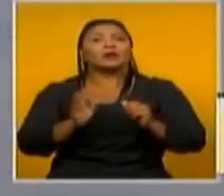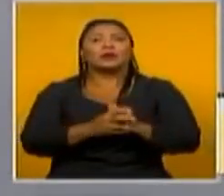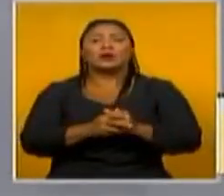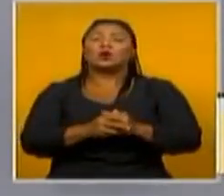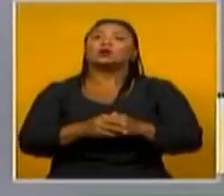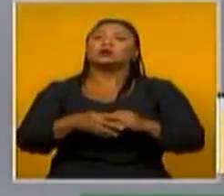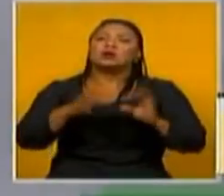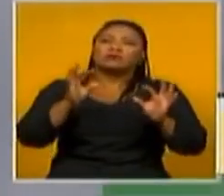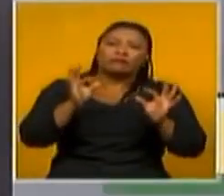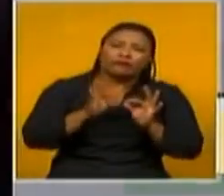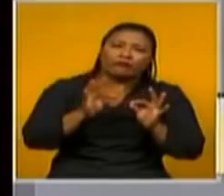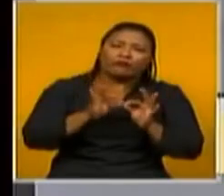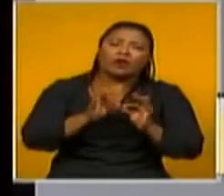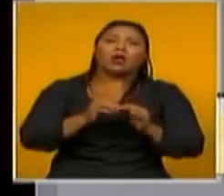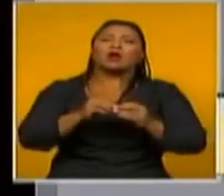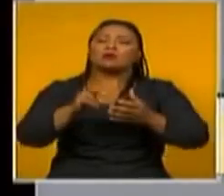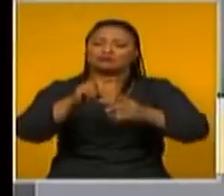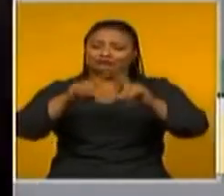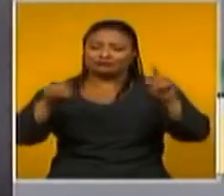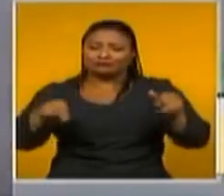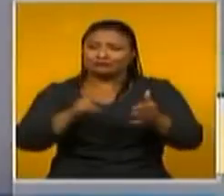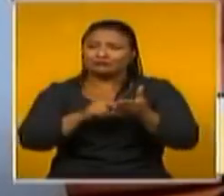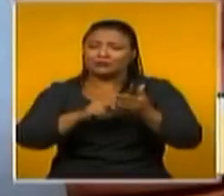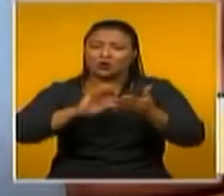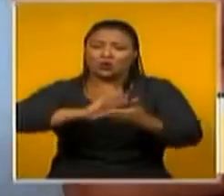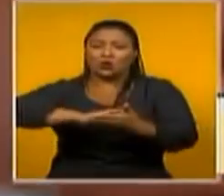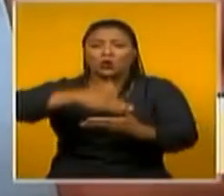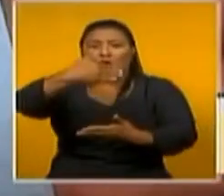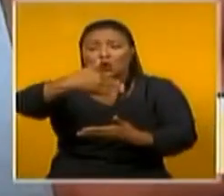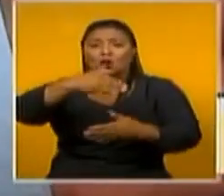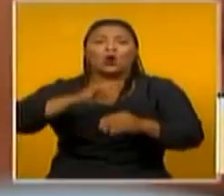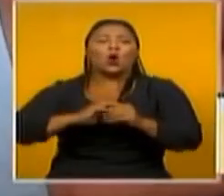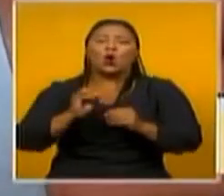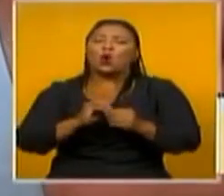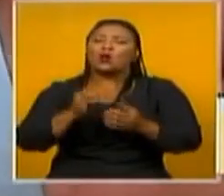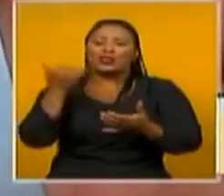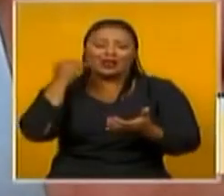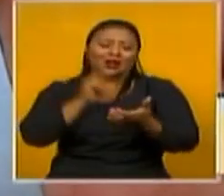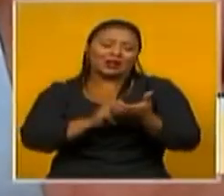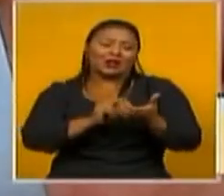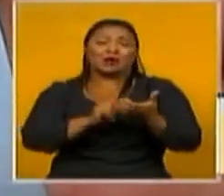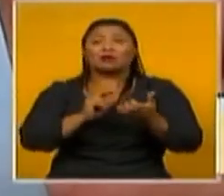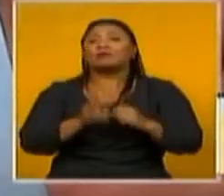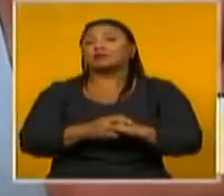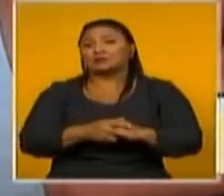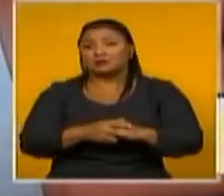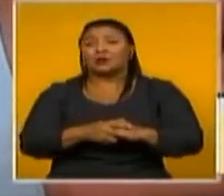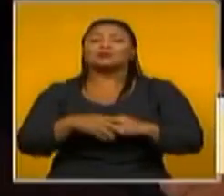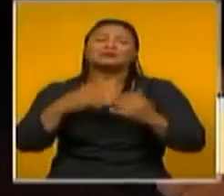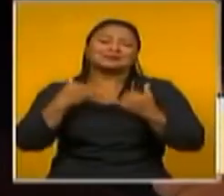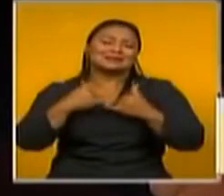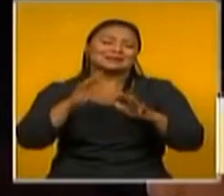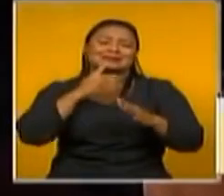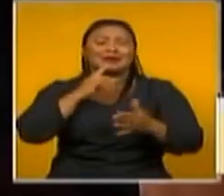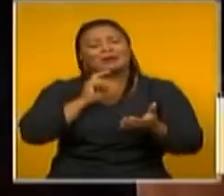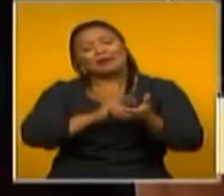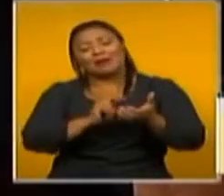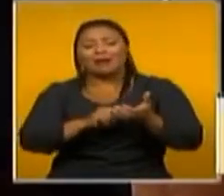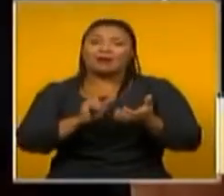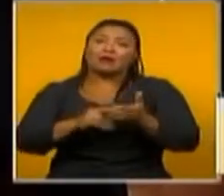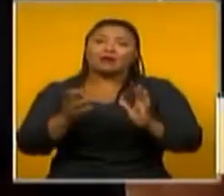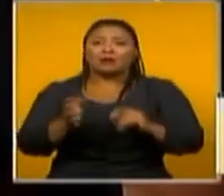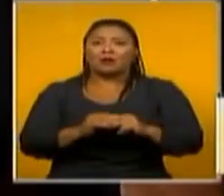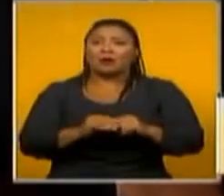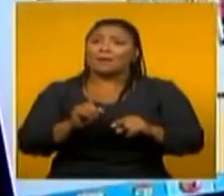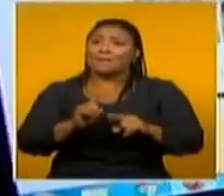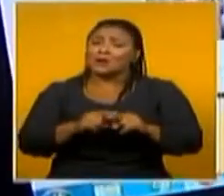redes sociales en tablets, laptops o lo más común en los celulares vuelve a los menores de edad cada vez más vulnerables. A mi